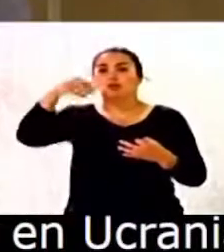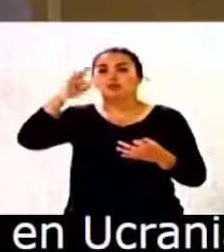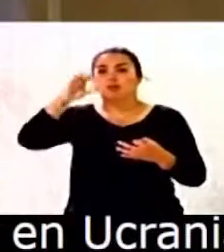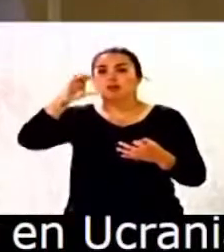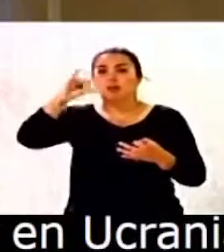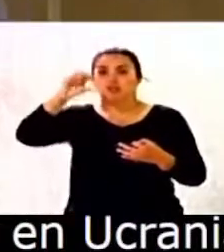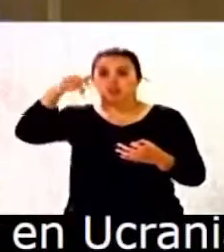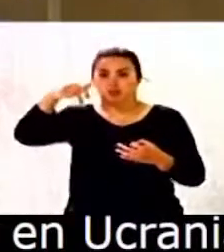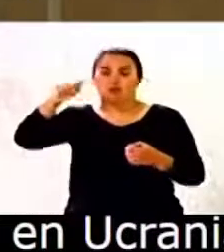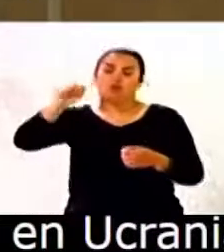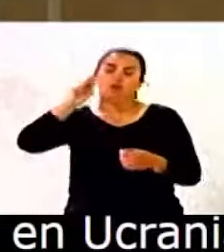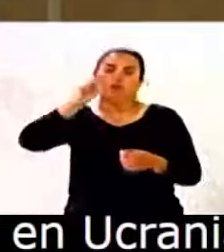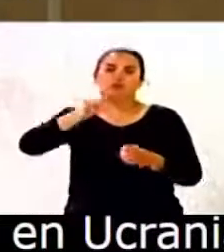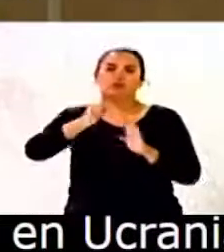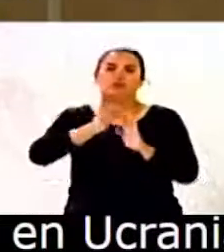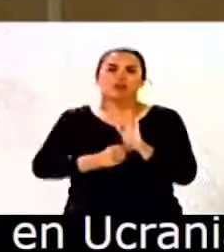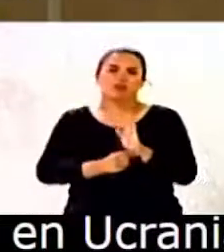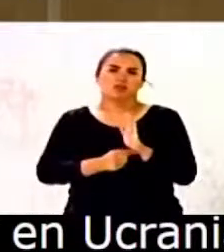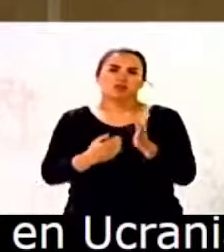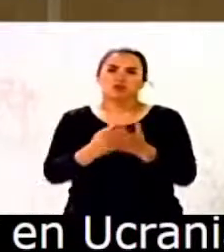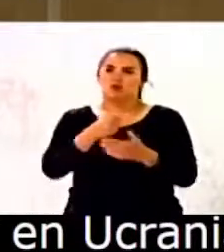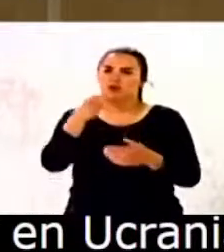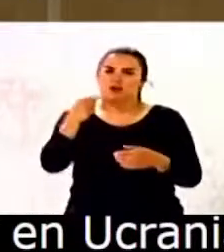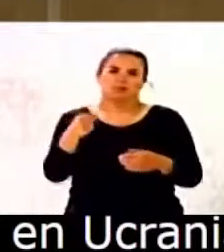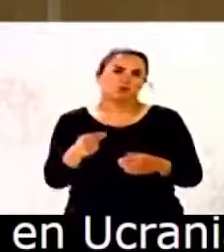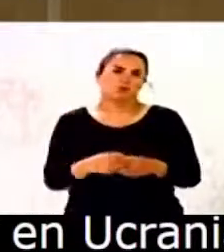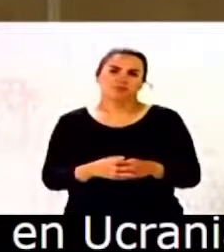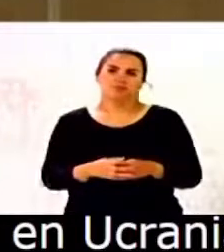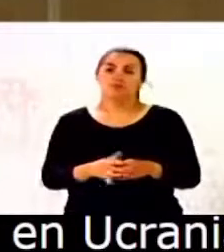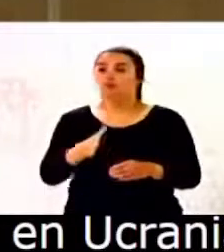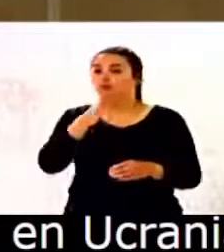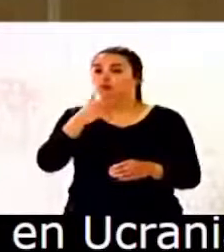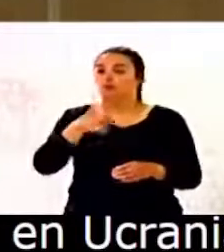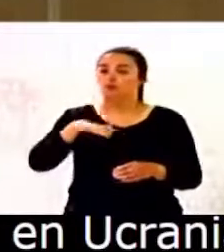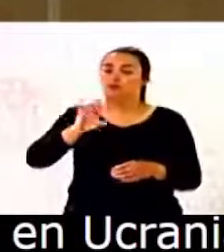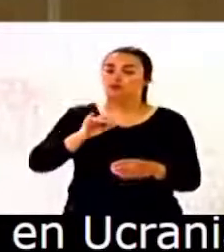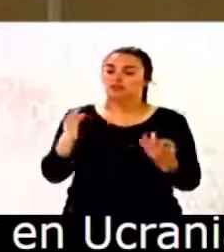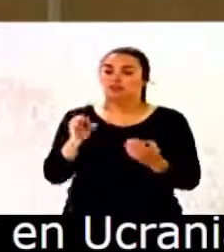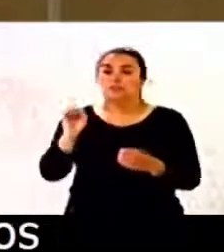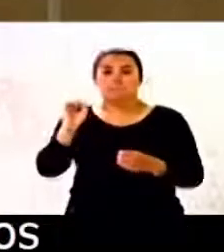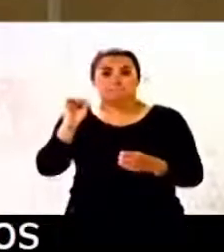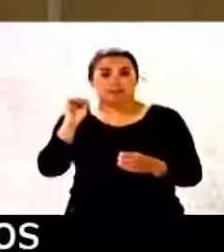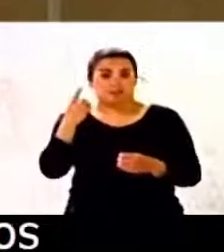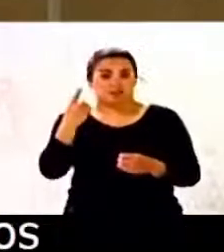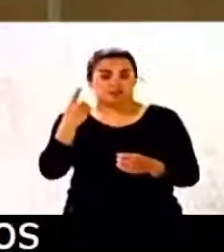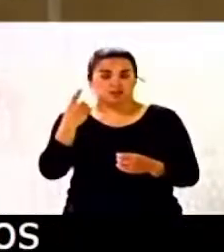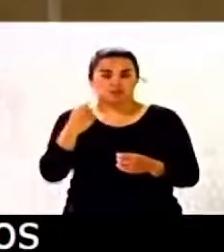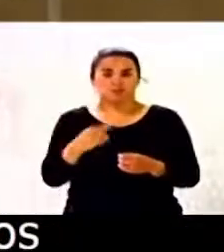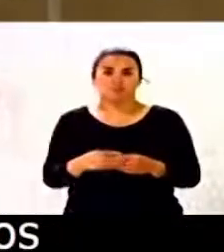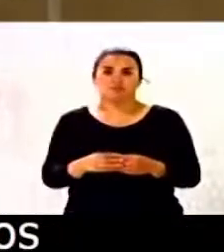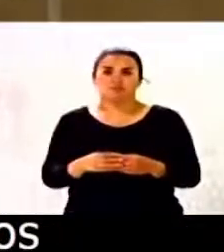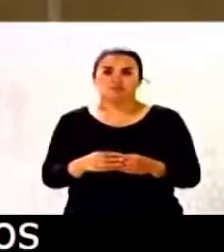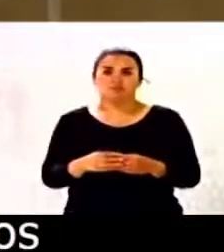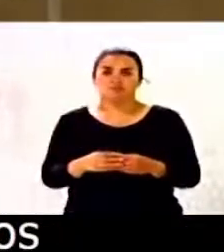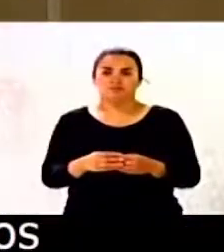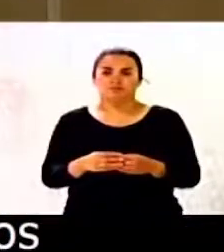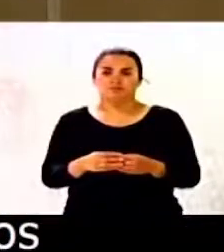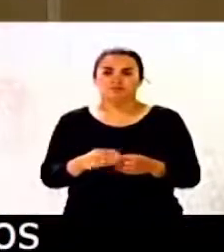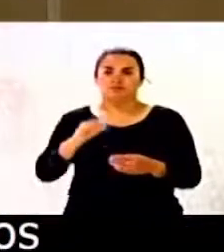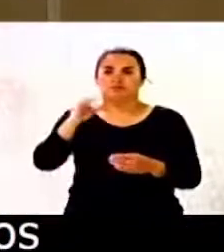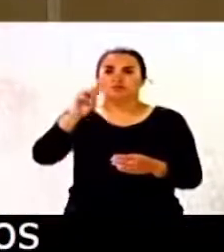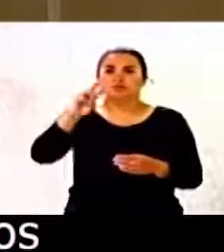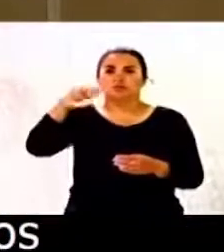visto unos datos muy negativos. Por eso nosotros entendemos que, en primer lugar, la cumbre